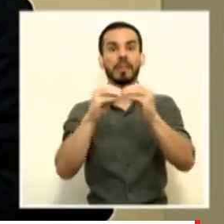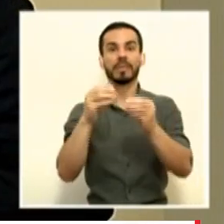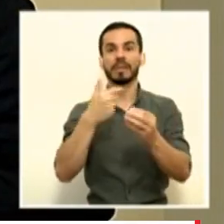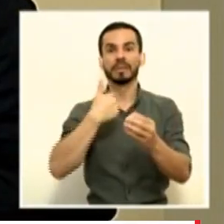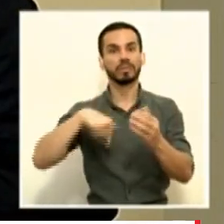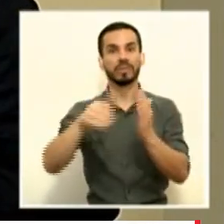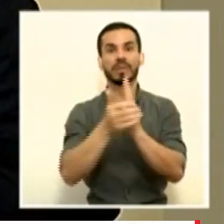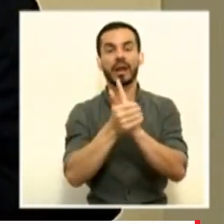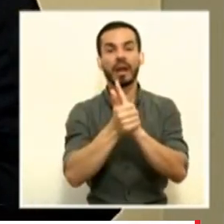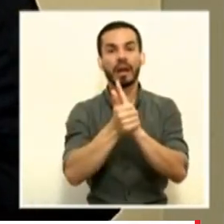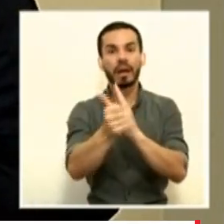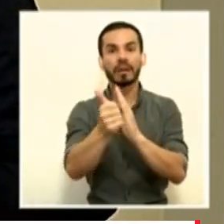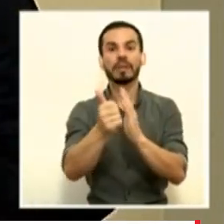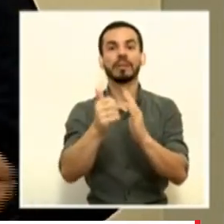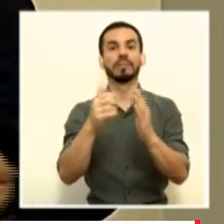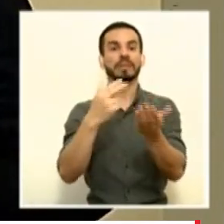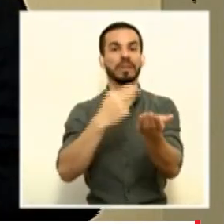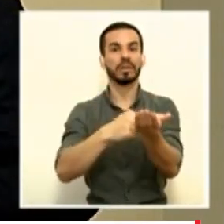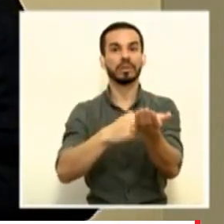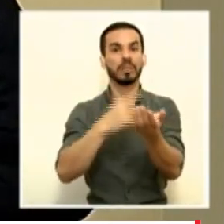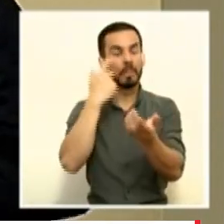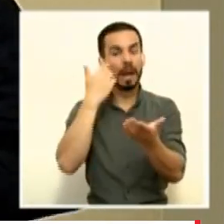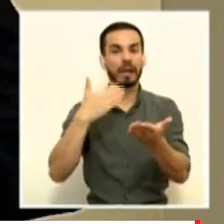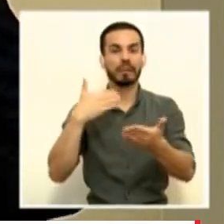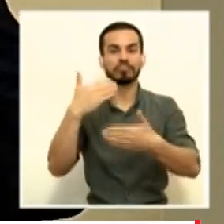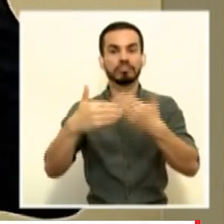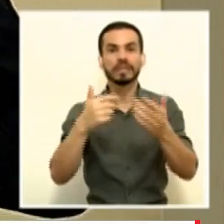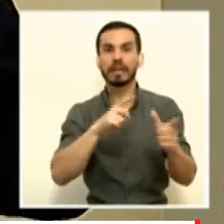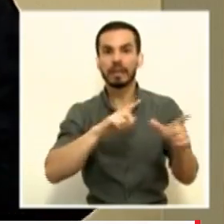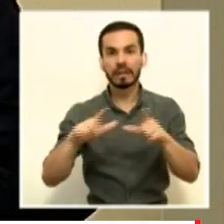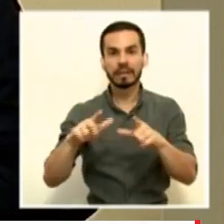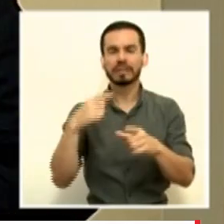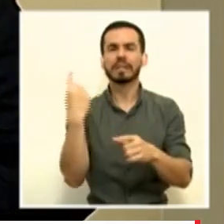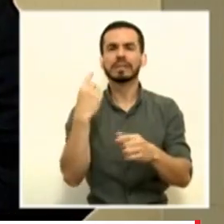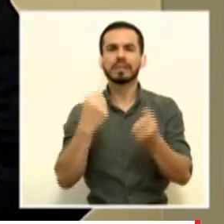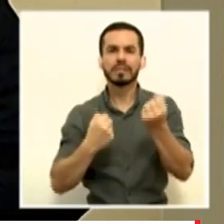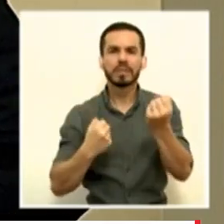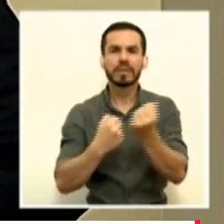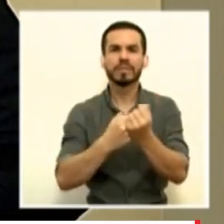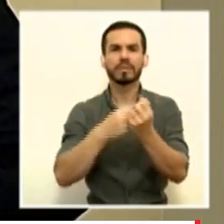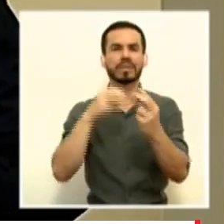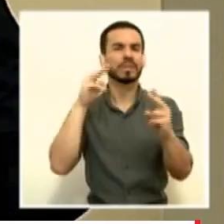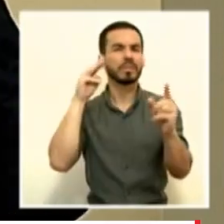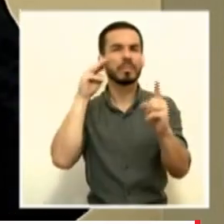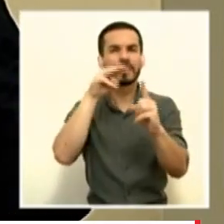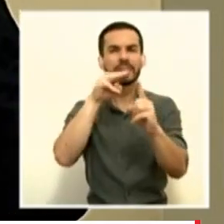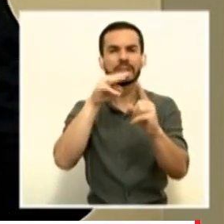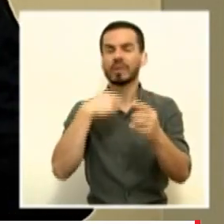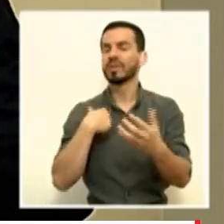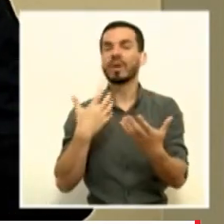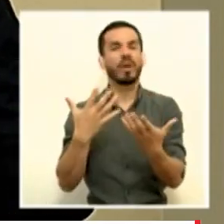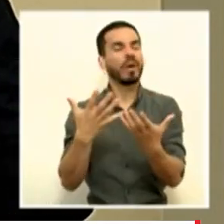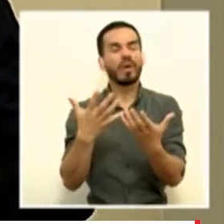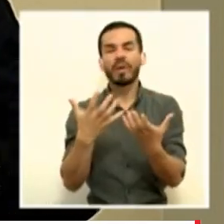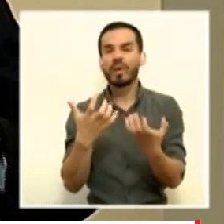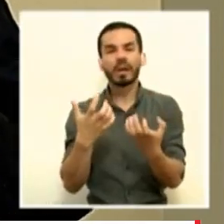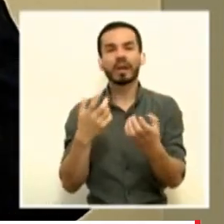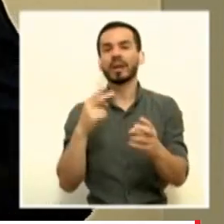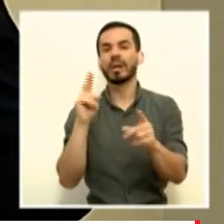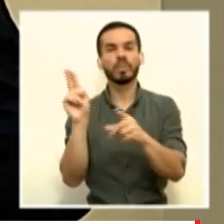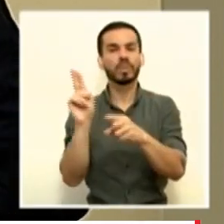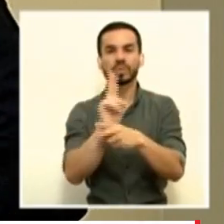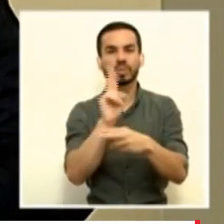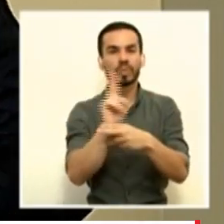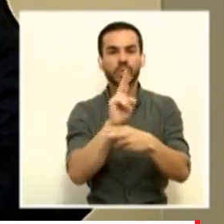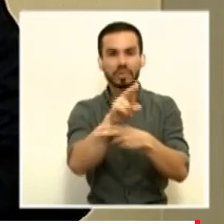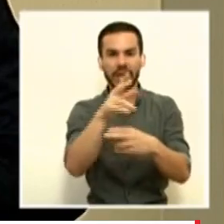nuestra capacidad hospitalaria para estar preparados, siempre reforzando el mensaje de que no queremos llegar a tener que